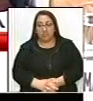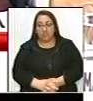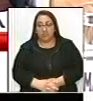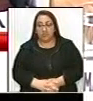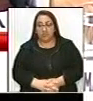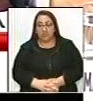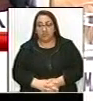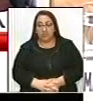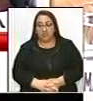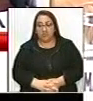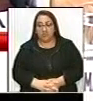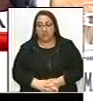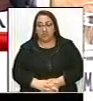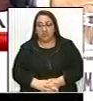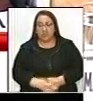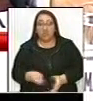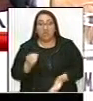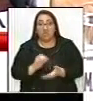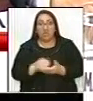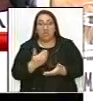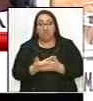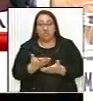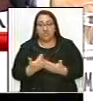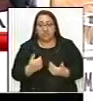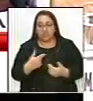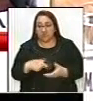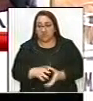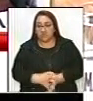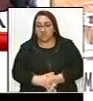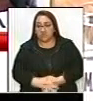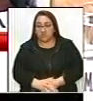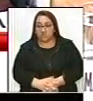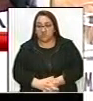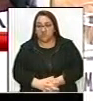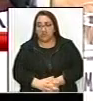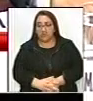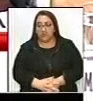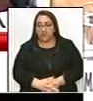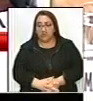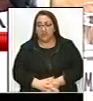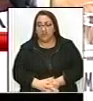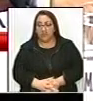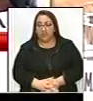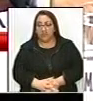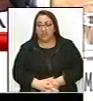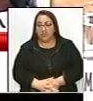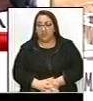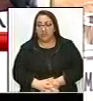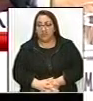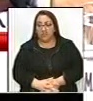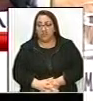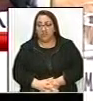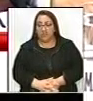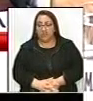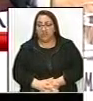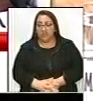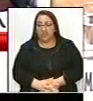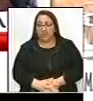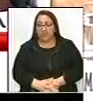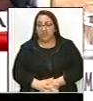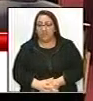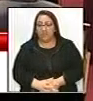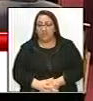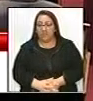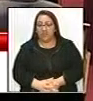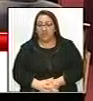mayor respaldo a la propuesta, tal como está. Tal como está. Congresista Quintanilla, una precisión. Señora final.